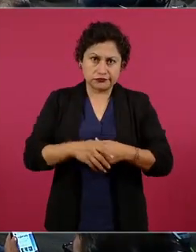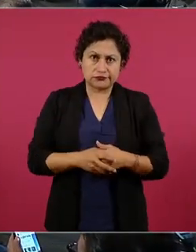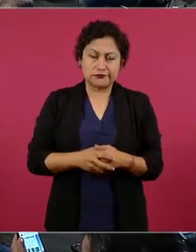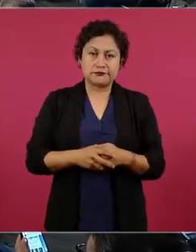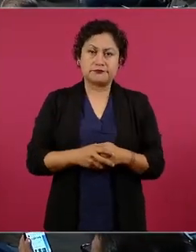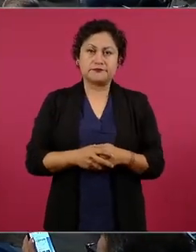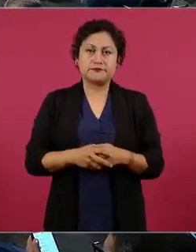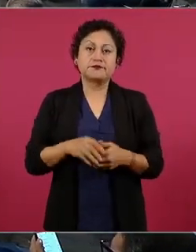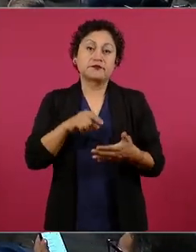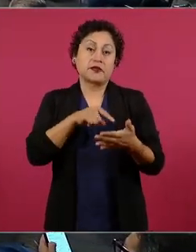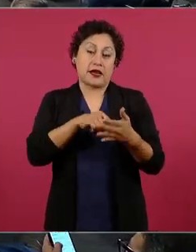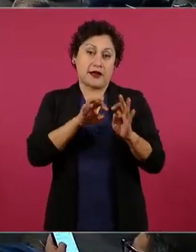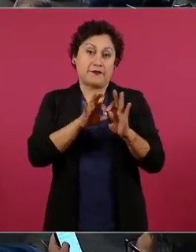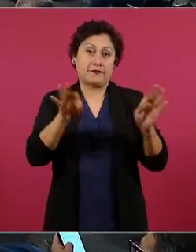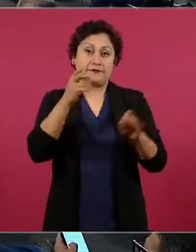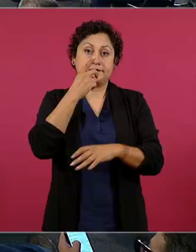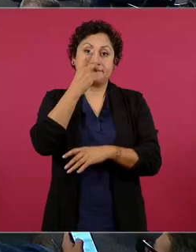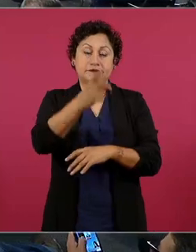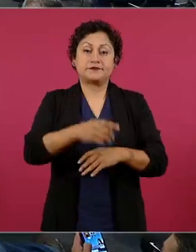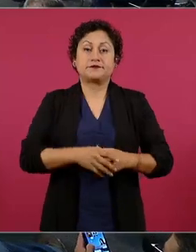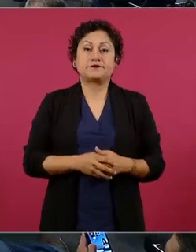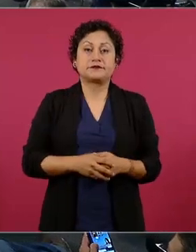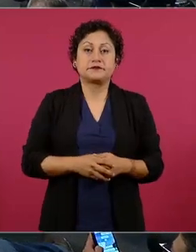Cuando yo muera,